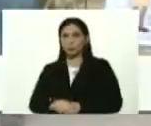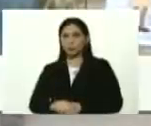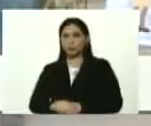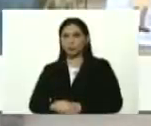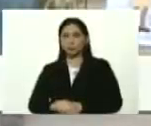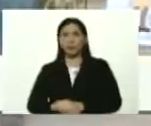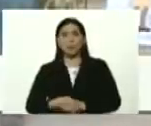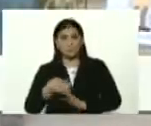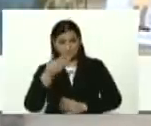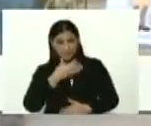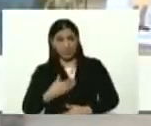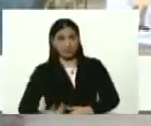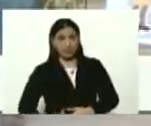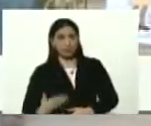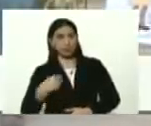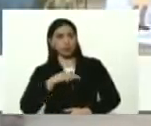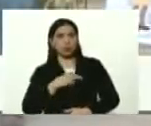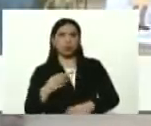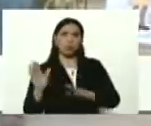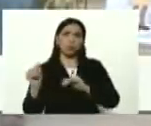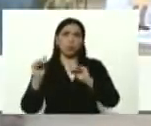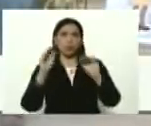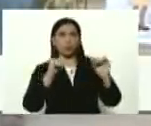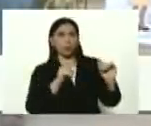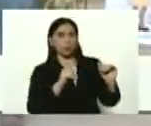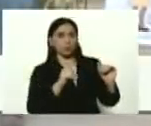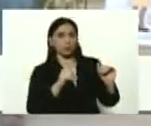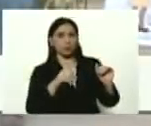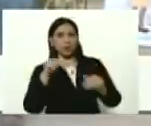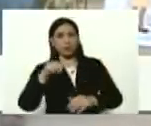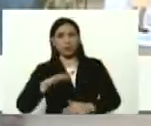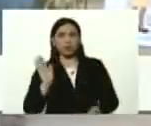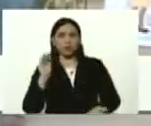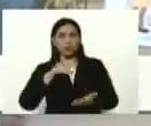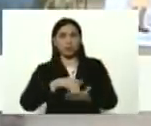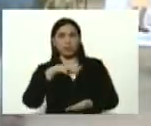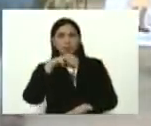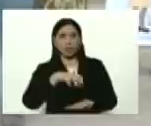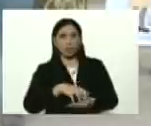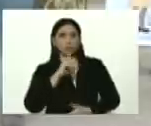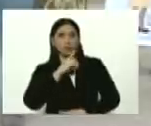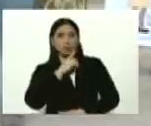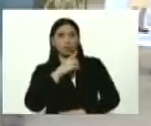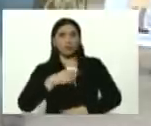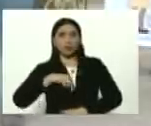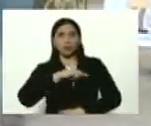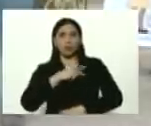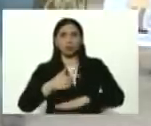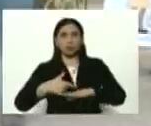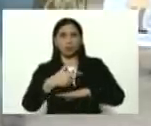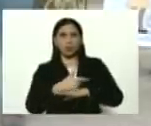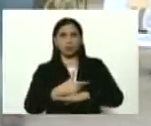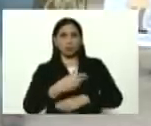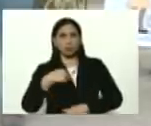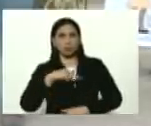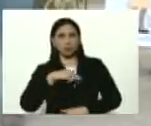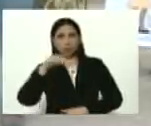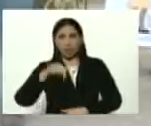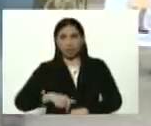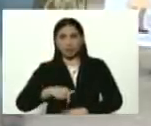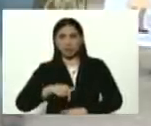acá, presidente. Bueno, despedir el pase desde el estado de Aragua en nombre de nuestro gobernador. Estamos en Santiago Mariño y